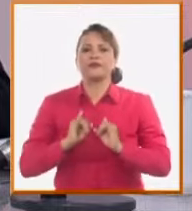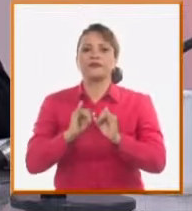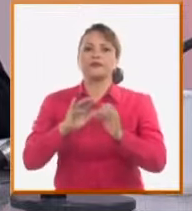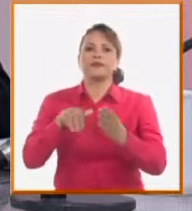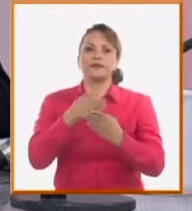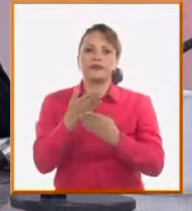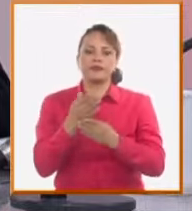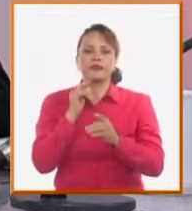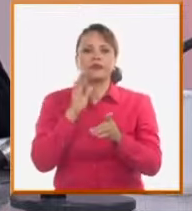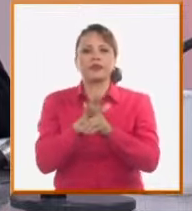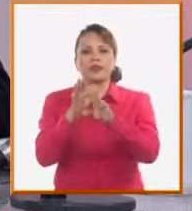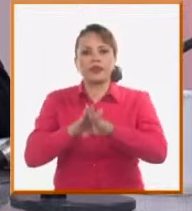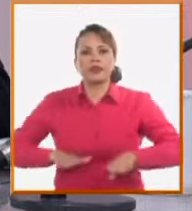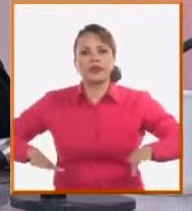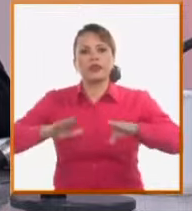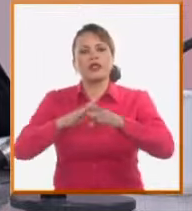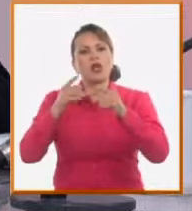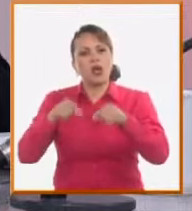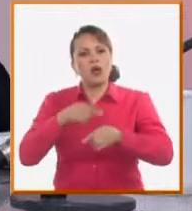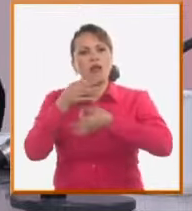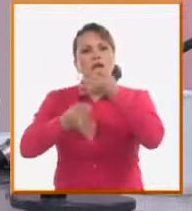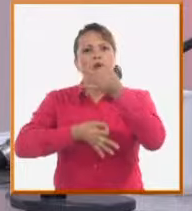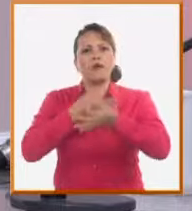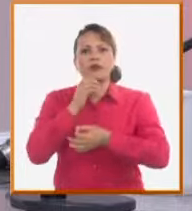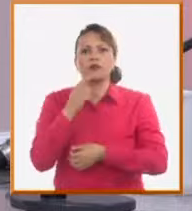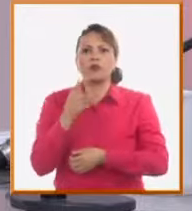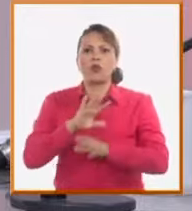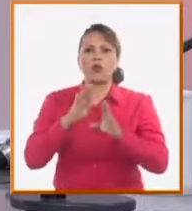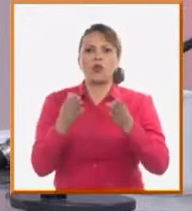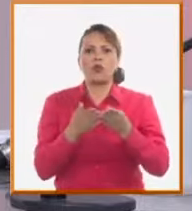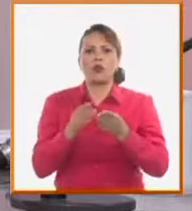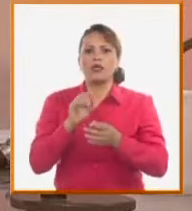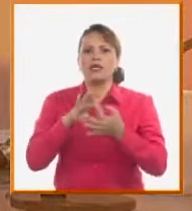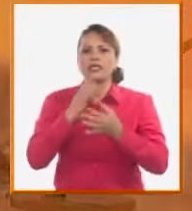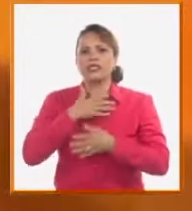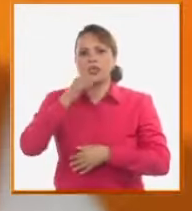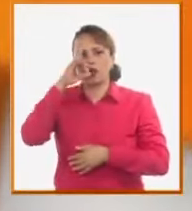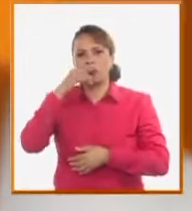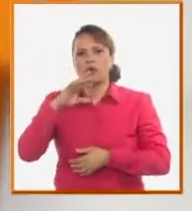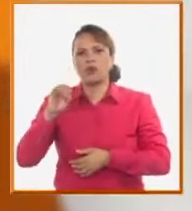mesa redonda. Continuemos hablando entonces de los seguros en Cuba.